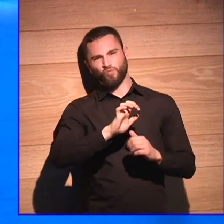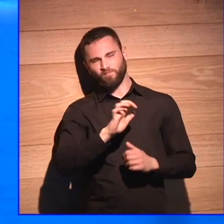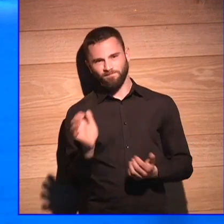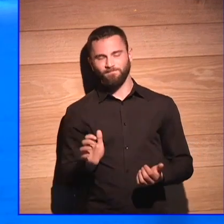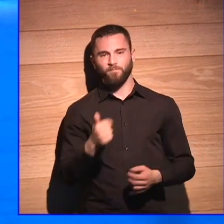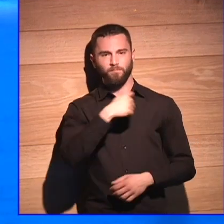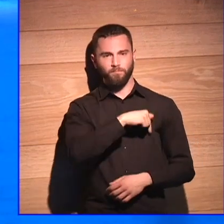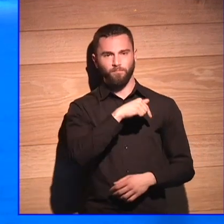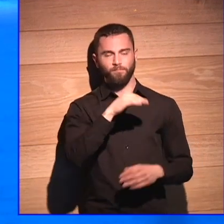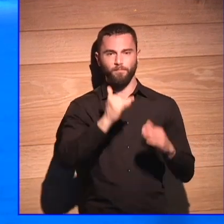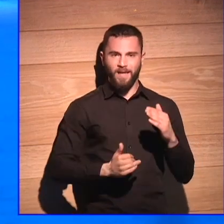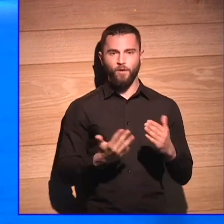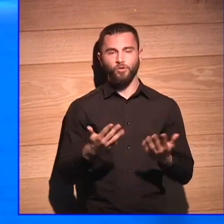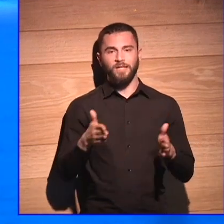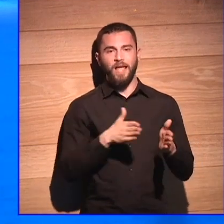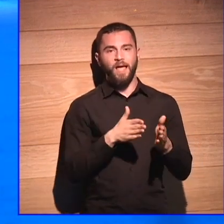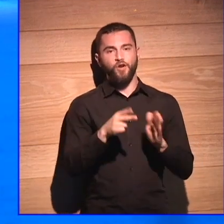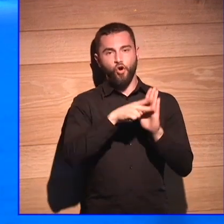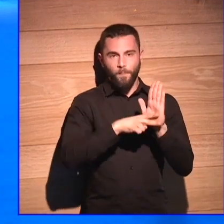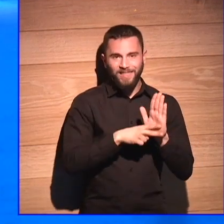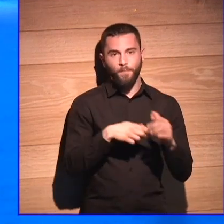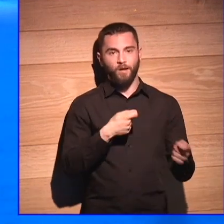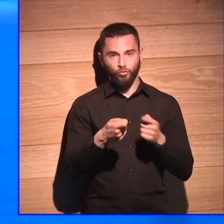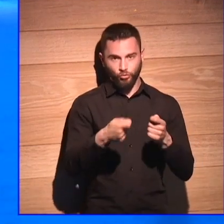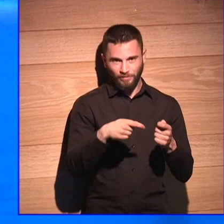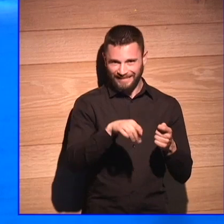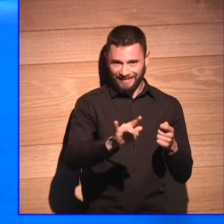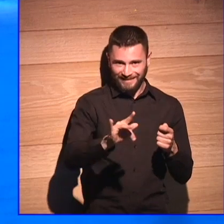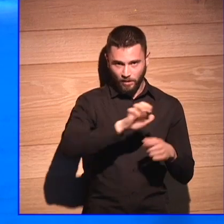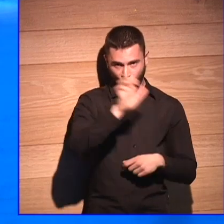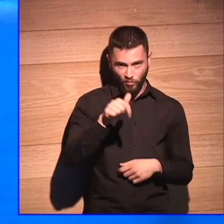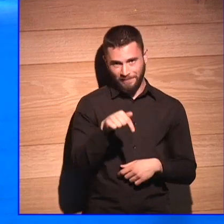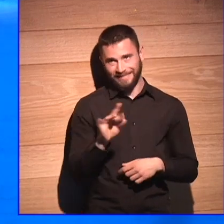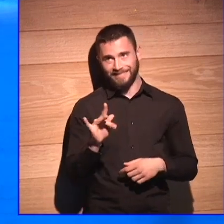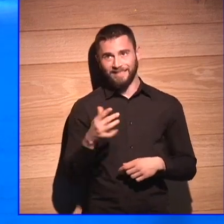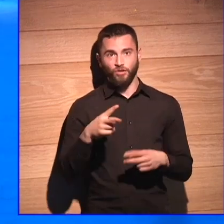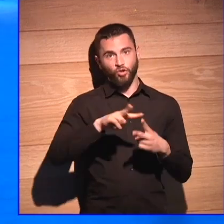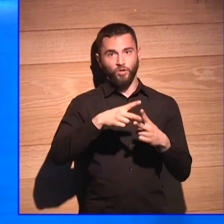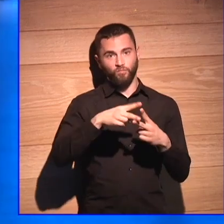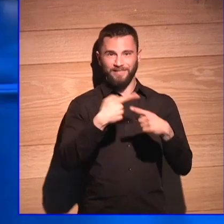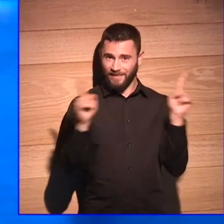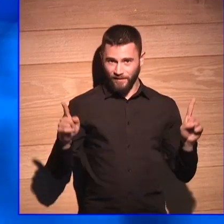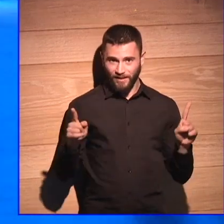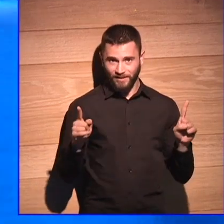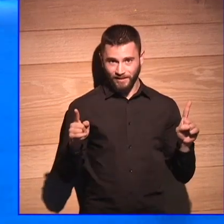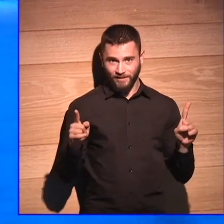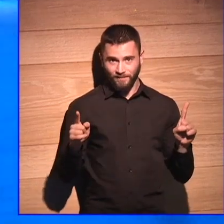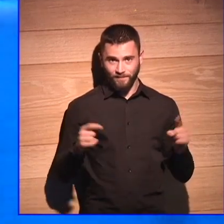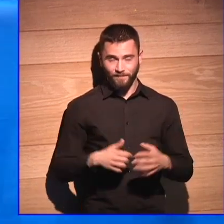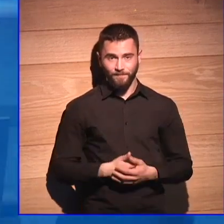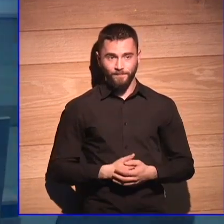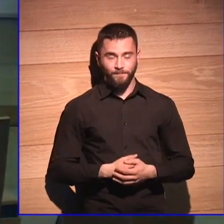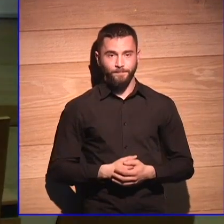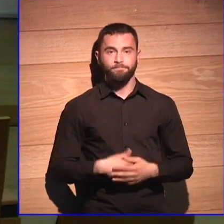la normativación, la normativa, la regulación. Son dos enfoques distintos.